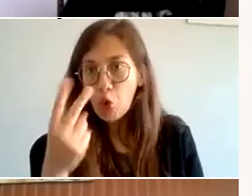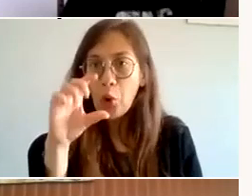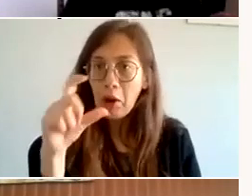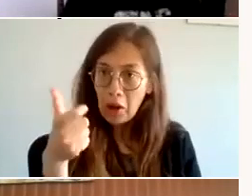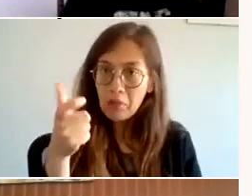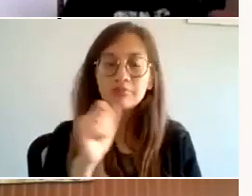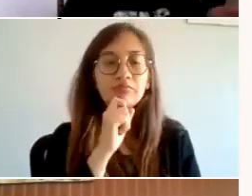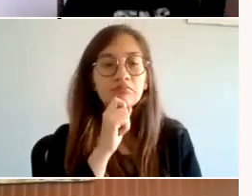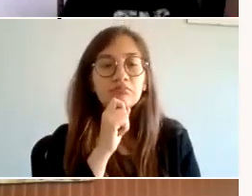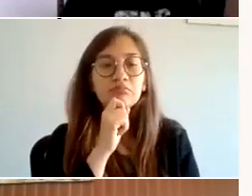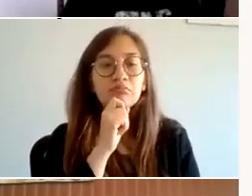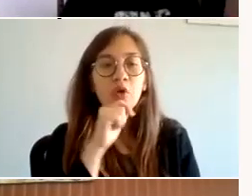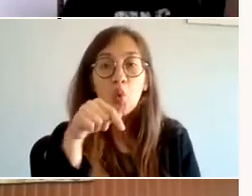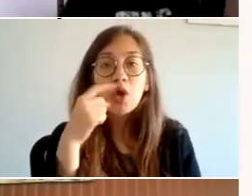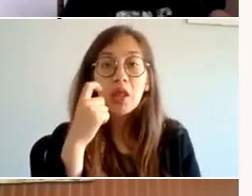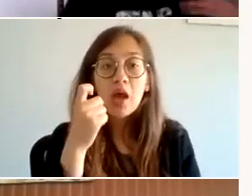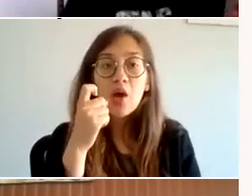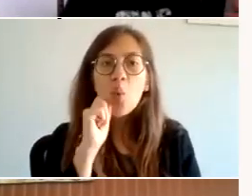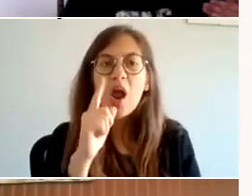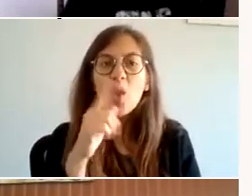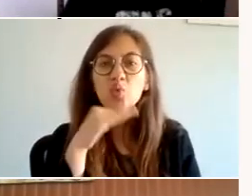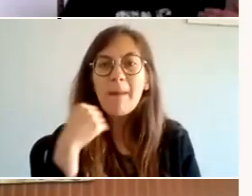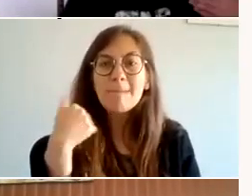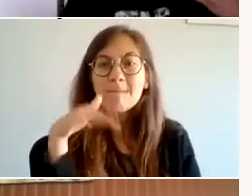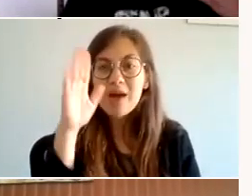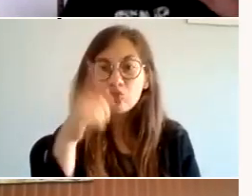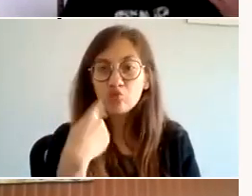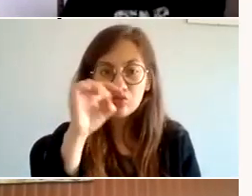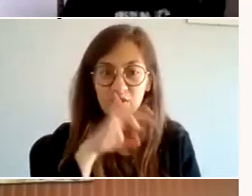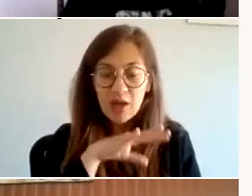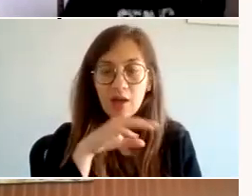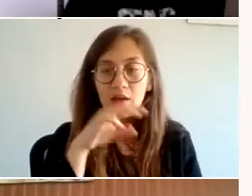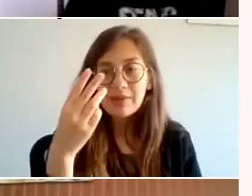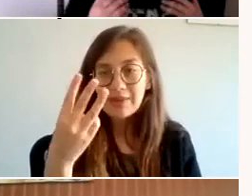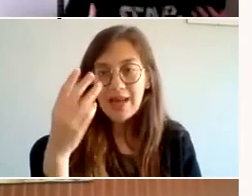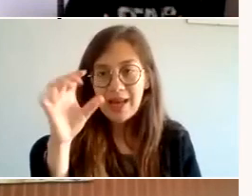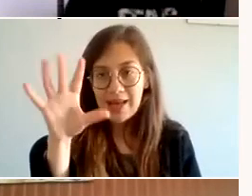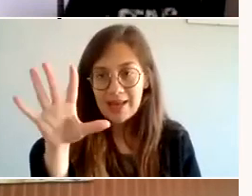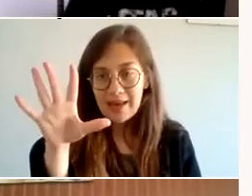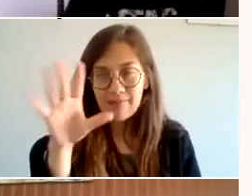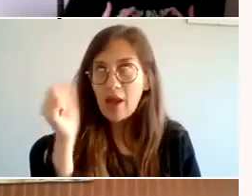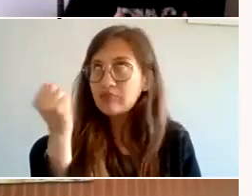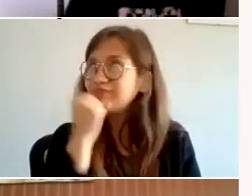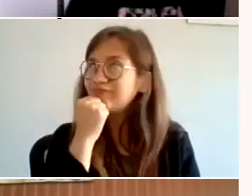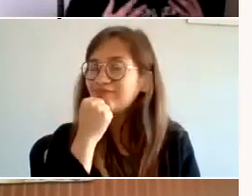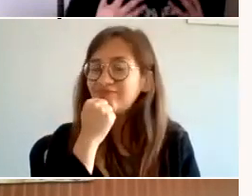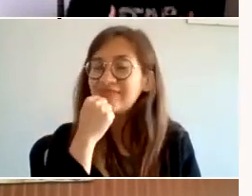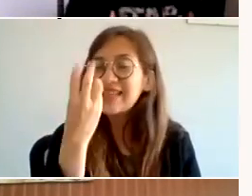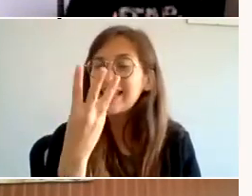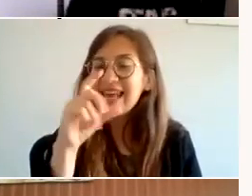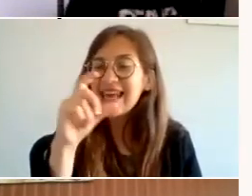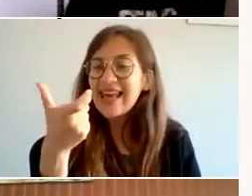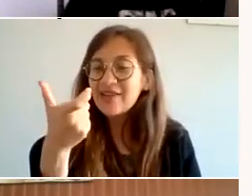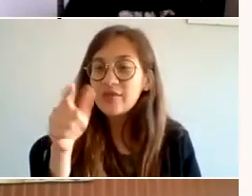más común hoy en día es 3G, que permite ya tener algún tipo de comunicación más cercana a lo que nosotros conocemos como